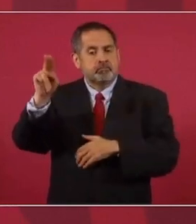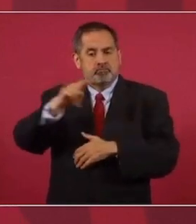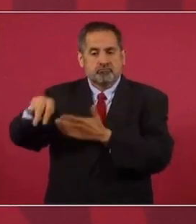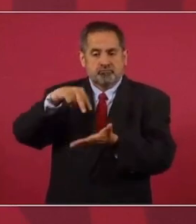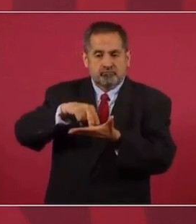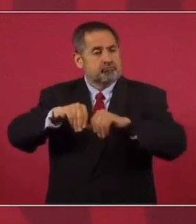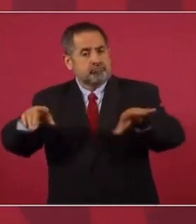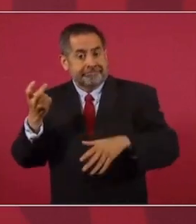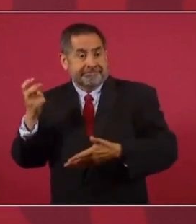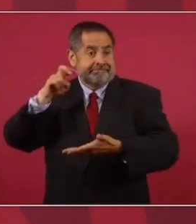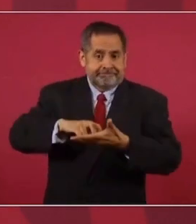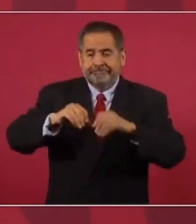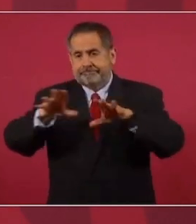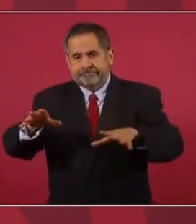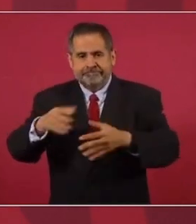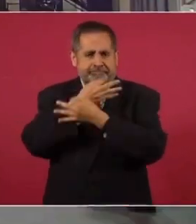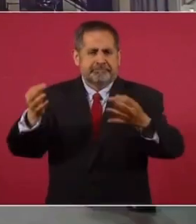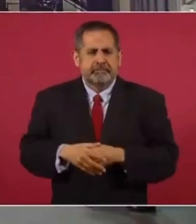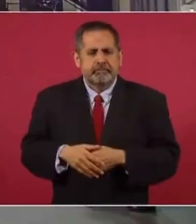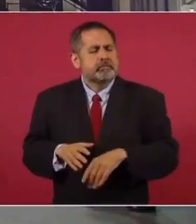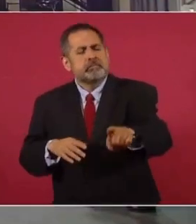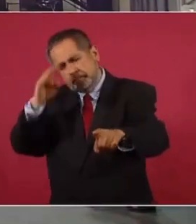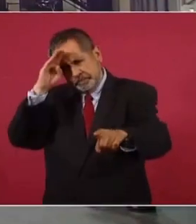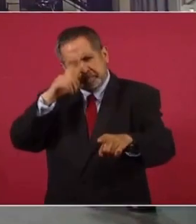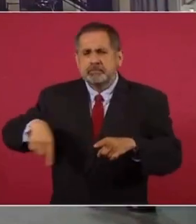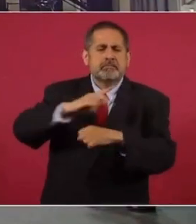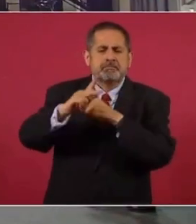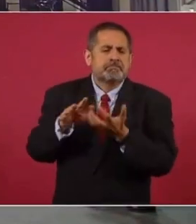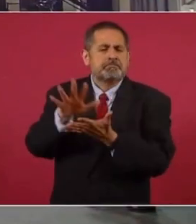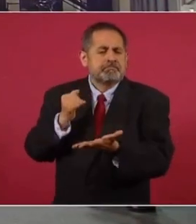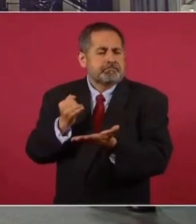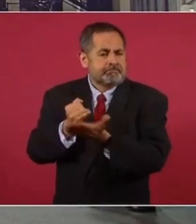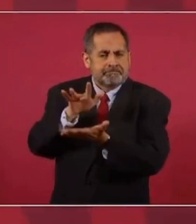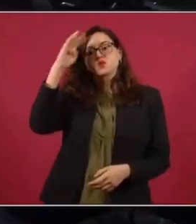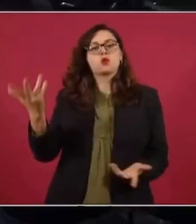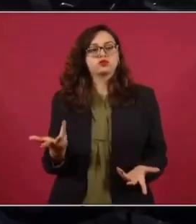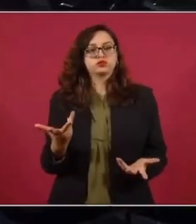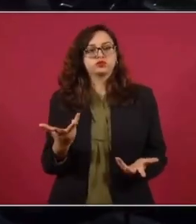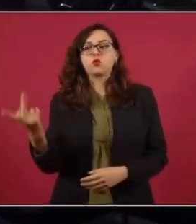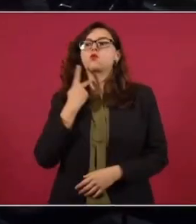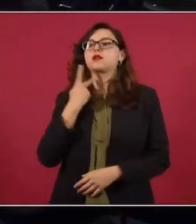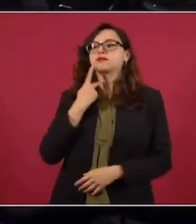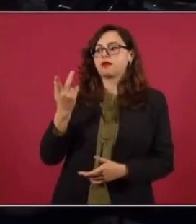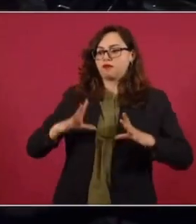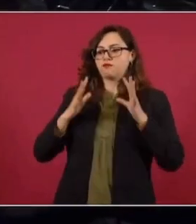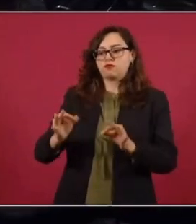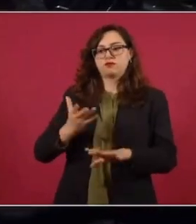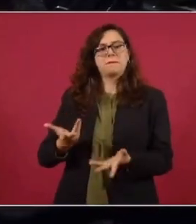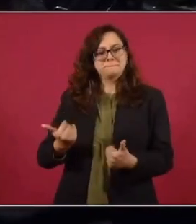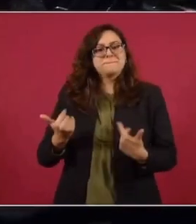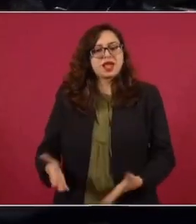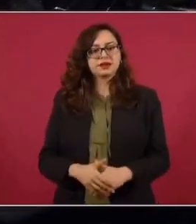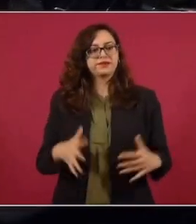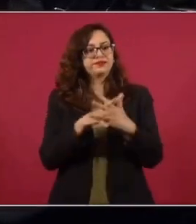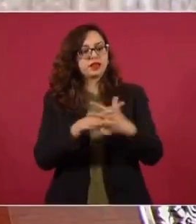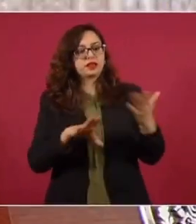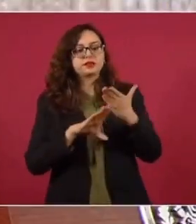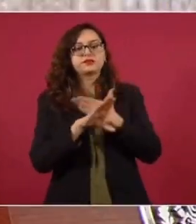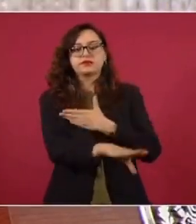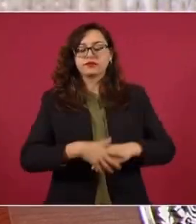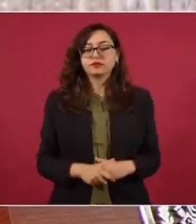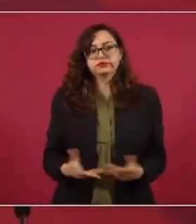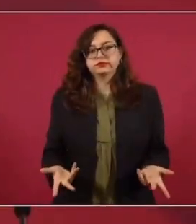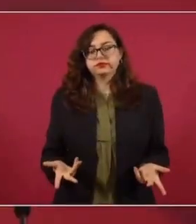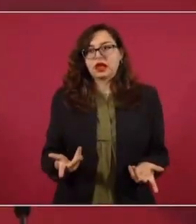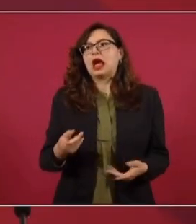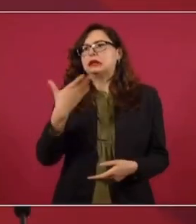va a ser la propuesta. ¿Usted tiene un respaldo internacional mayoritario al respecto de este tema? Yo creo que sí, porque conviene a todos. Ya aclaré también que nosotros no podemos estar a favor de ninguna invasión, porque